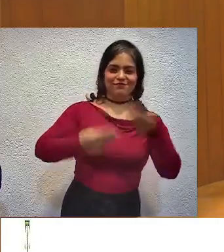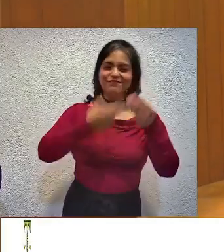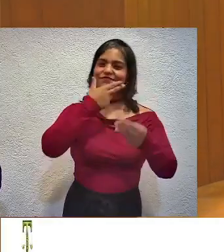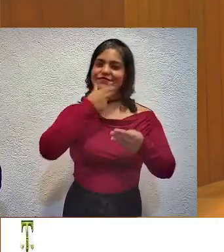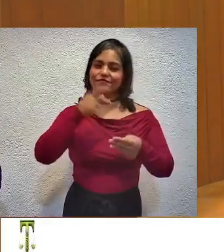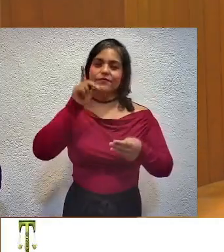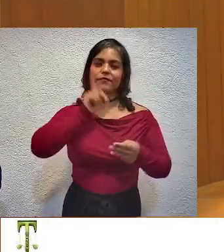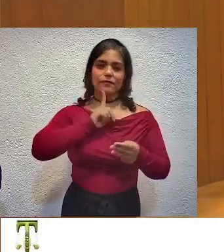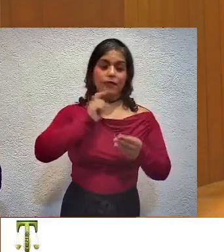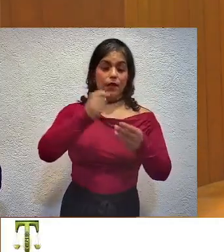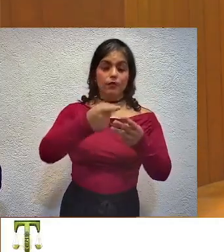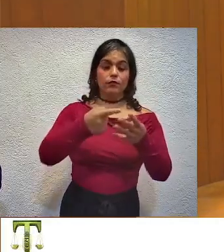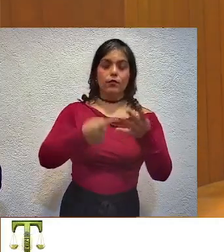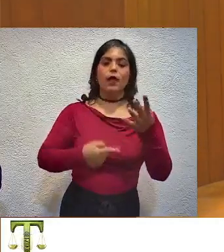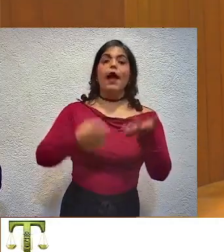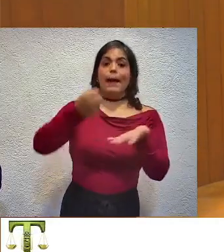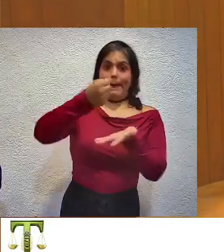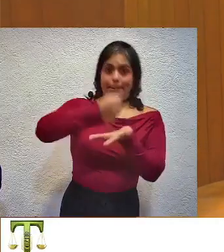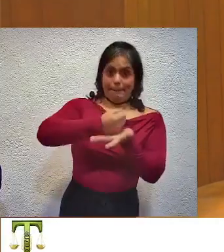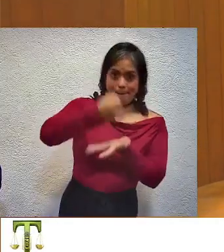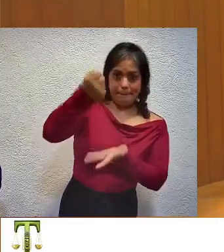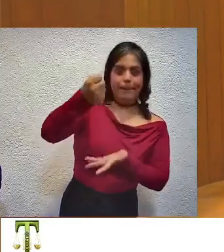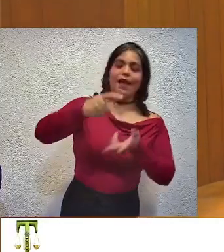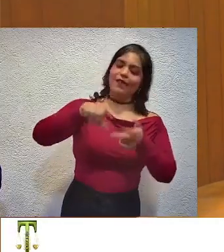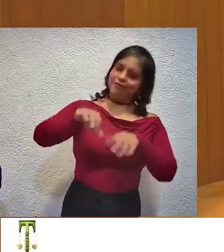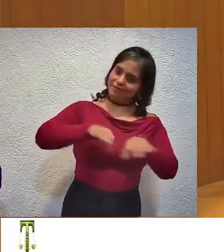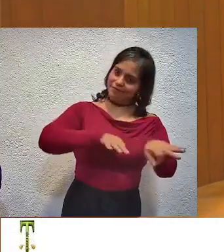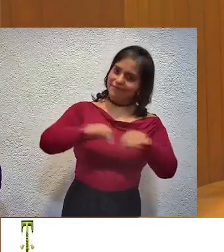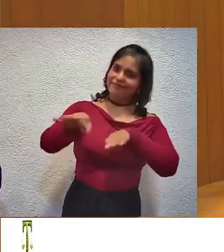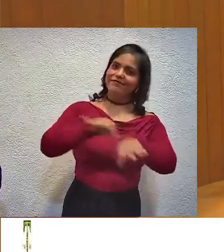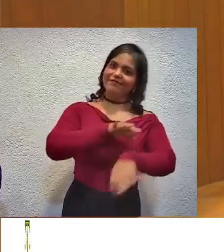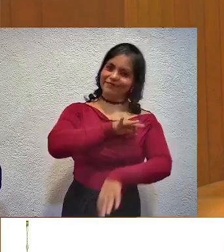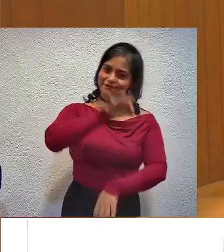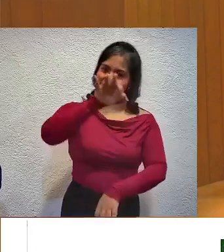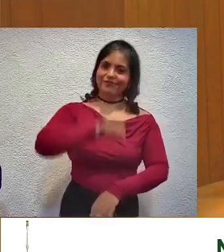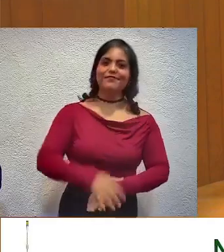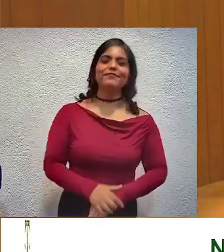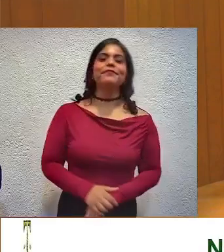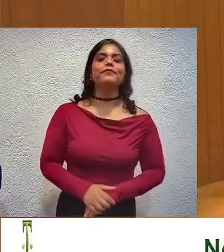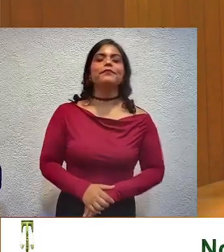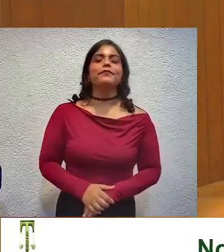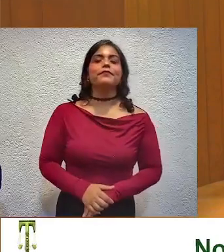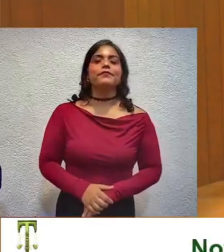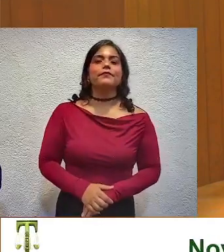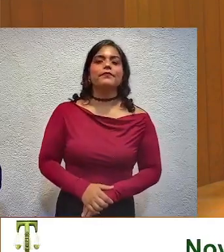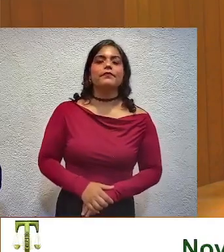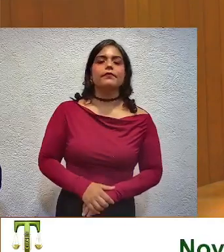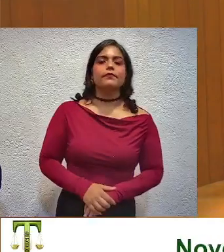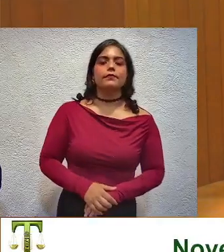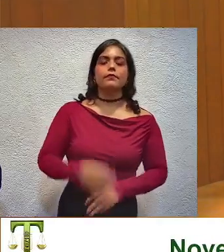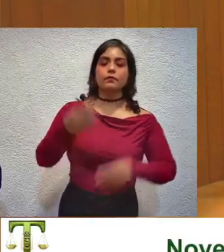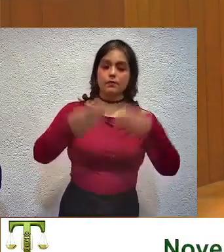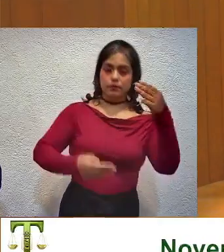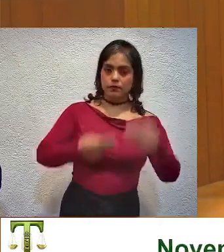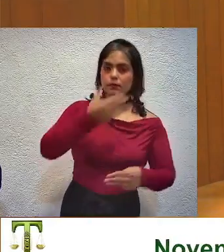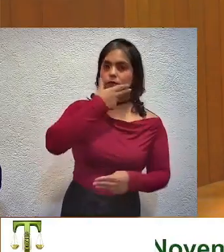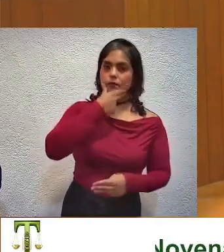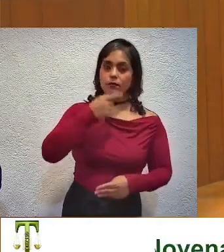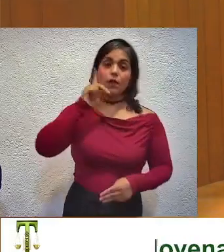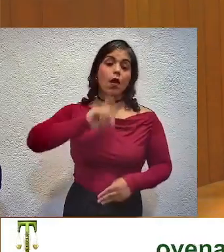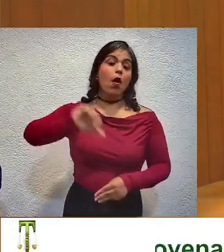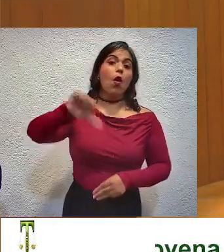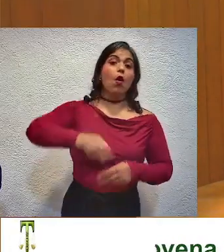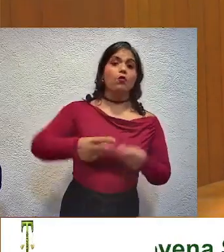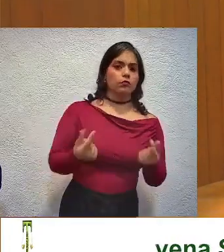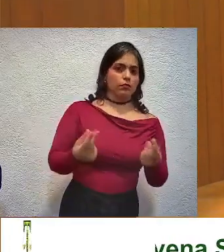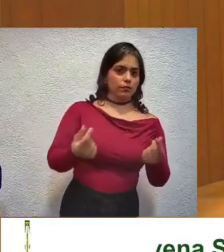magistrados, la lista de los asuntos fue aprobada por unanimidad de votos. Le agradezco, secretario. Magistrada, magistrados, a efecto de agilizar los trabajos